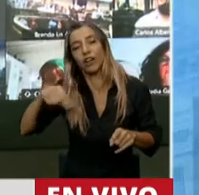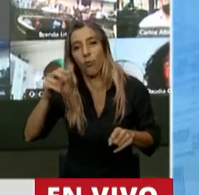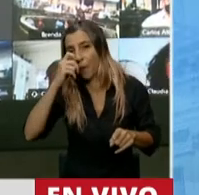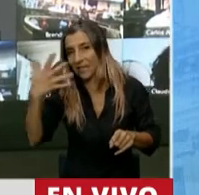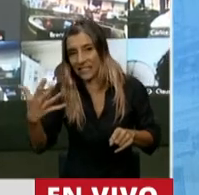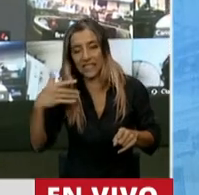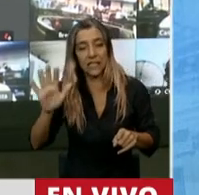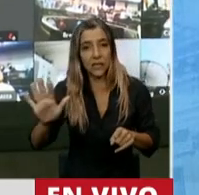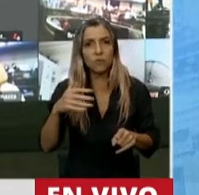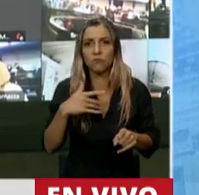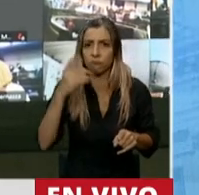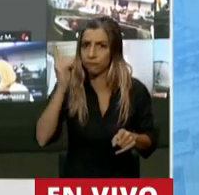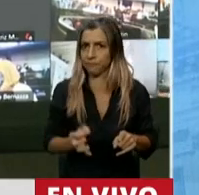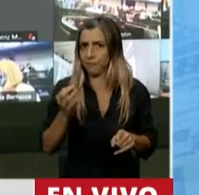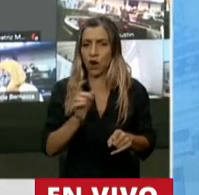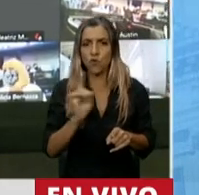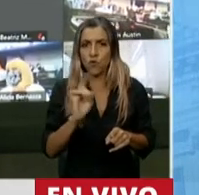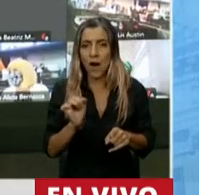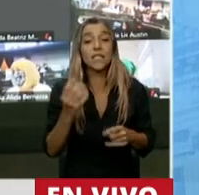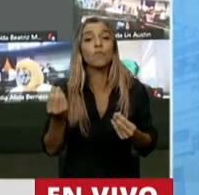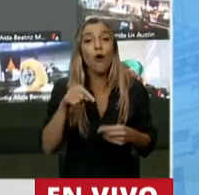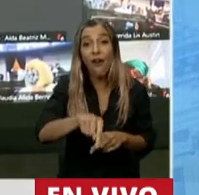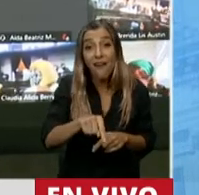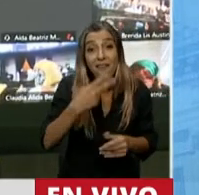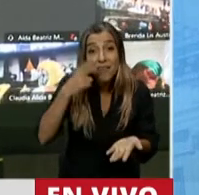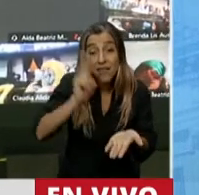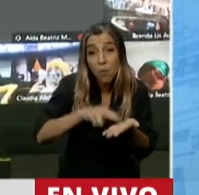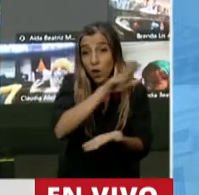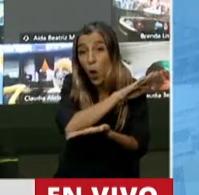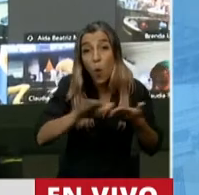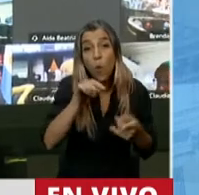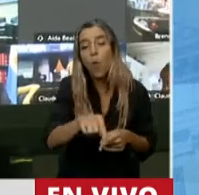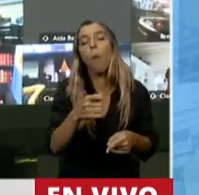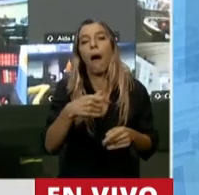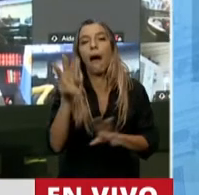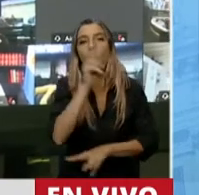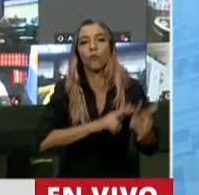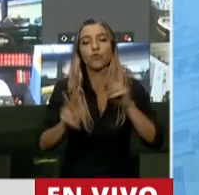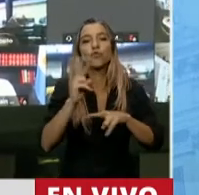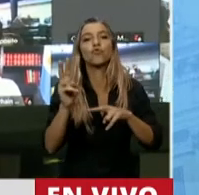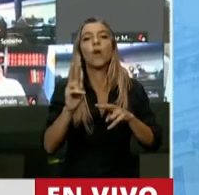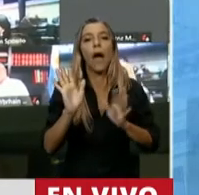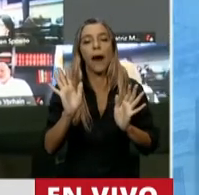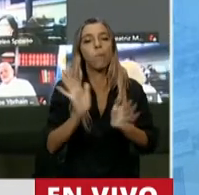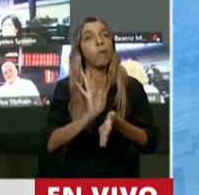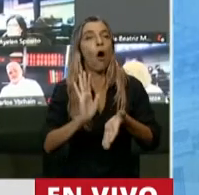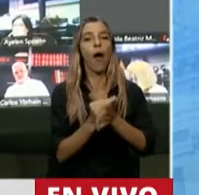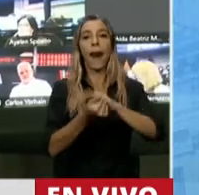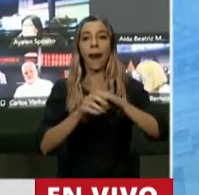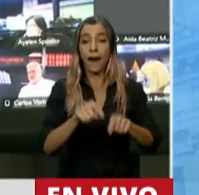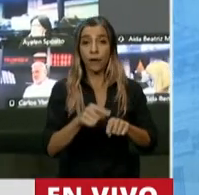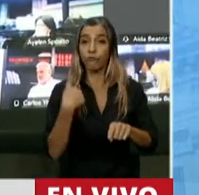qué? Porque este impuesto, para que sea neutro y que no afecte el patrimonio, hay que